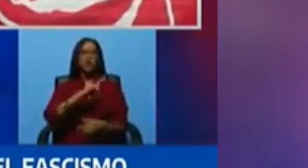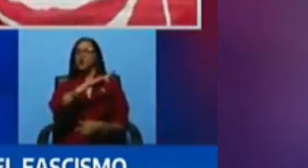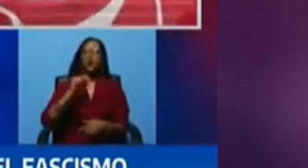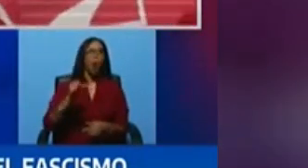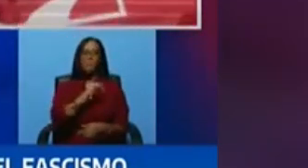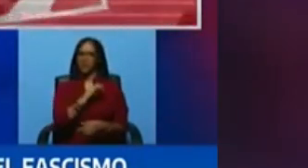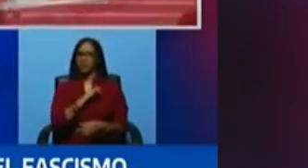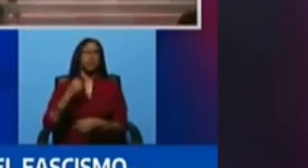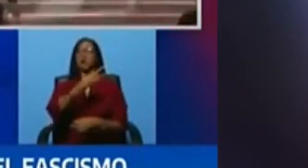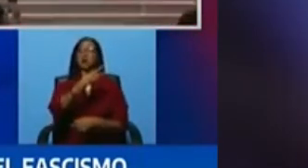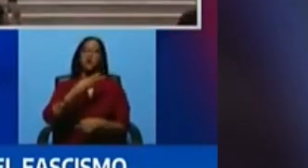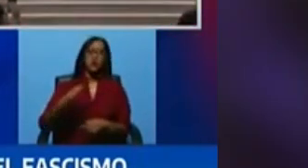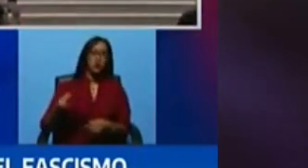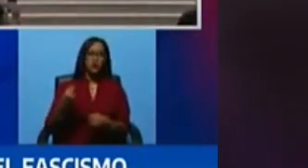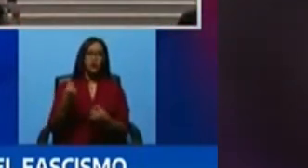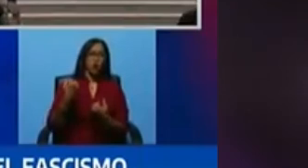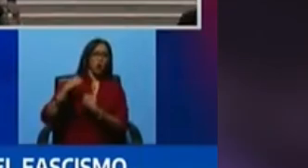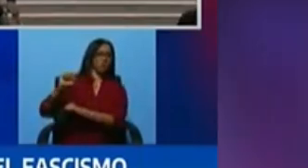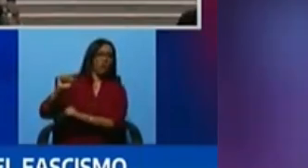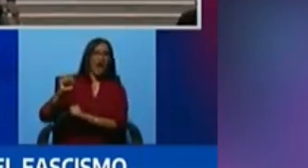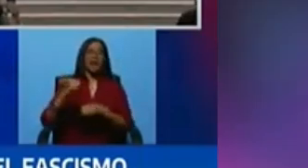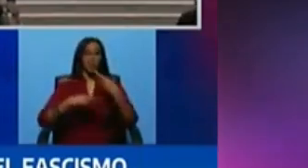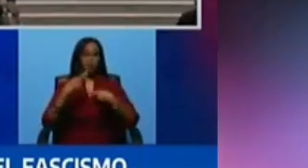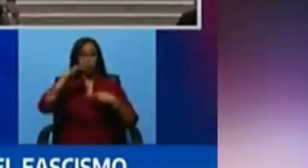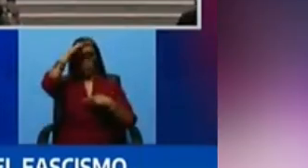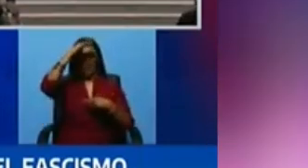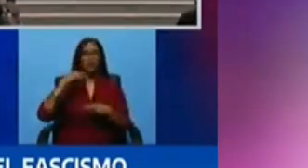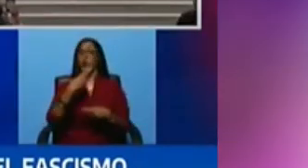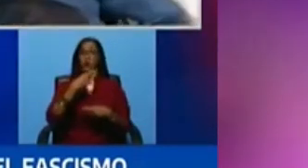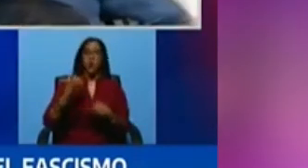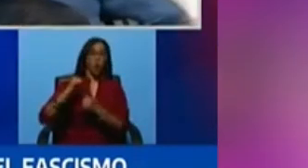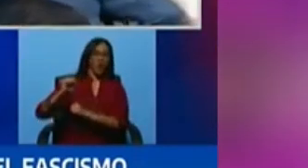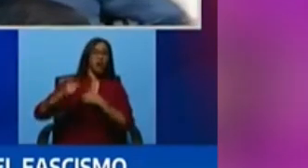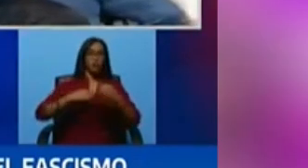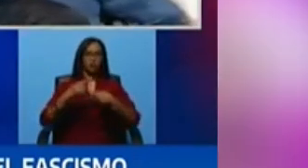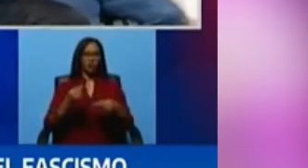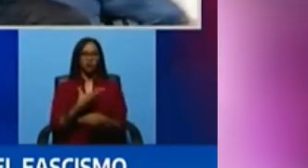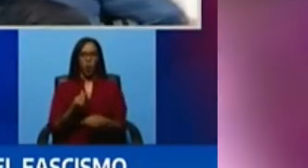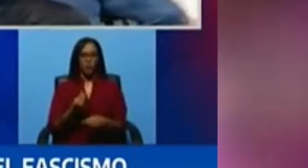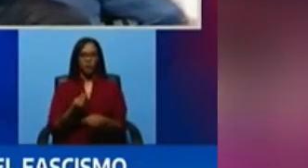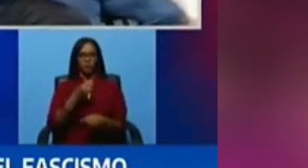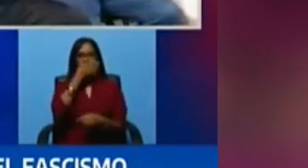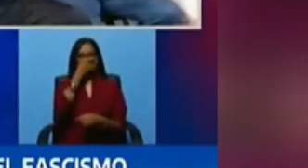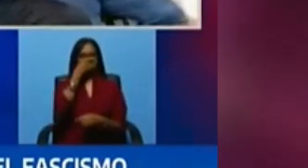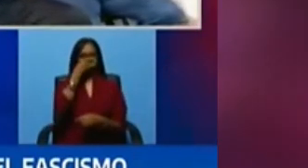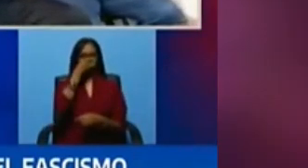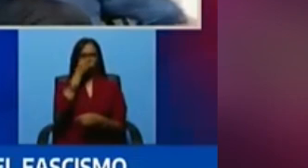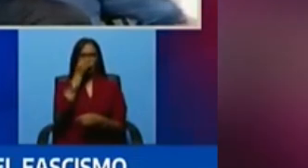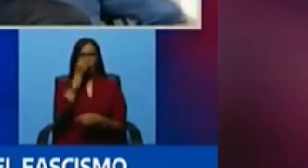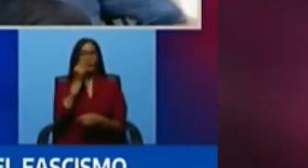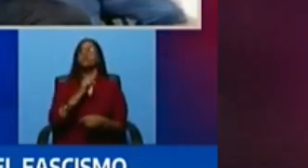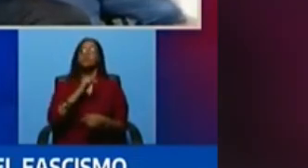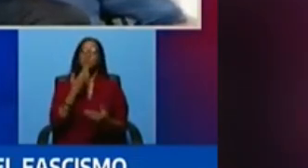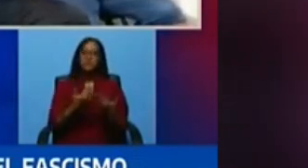no negó a la revolución cubana, no negó a los revolucionarios, no se prestó para